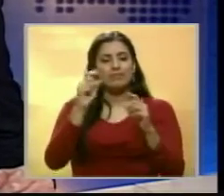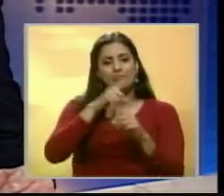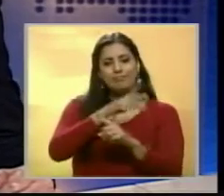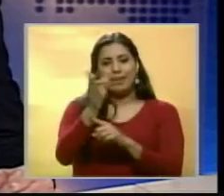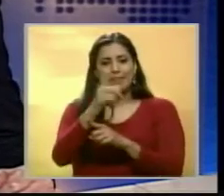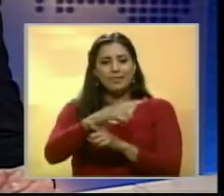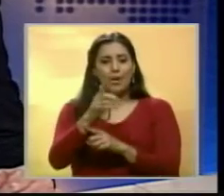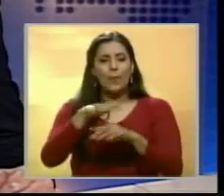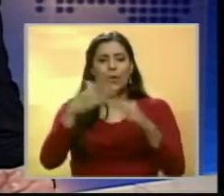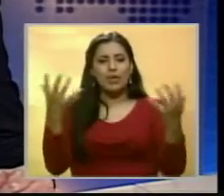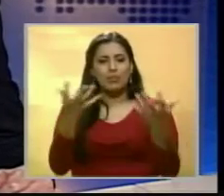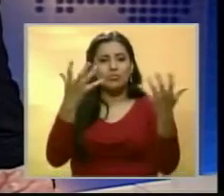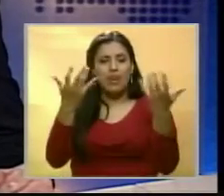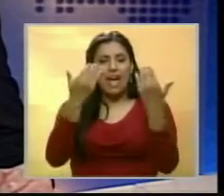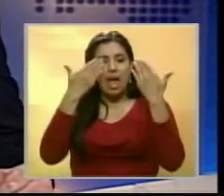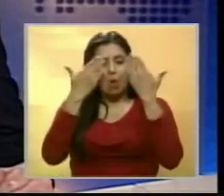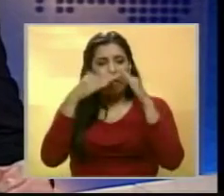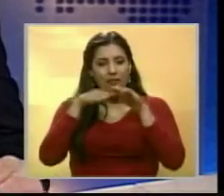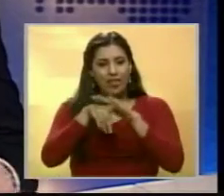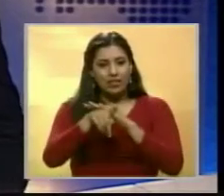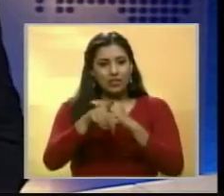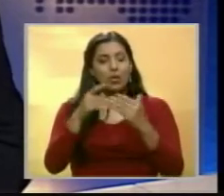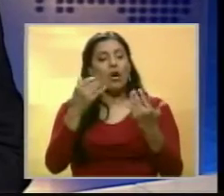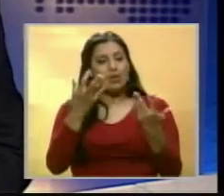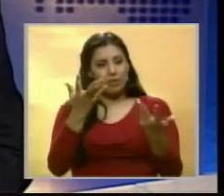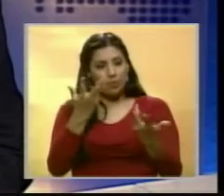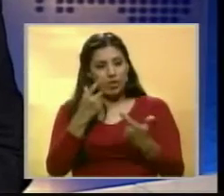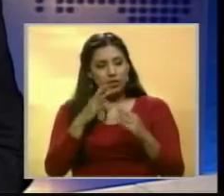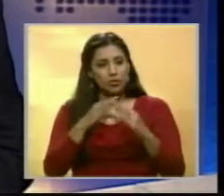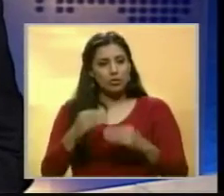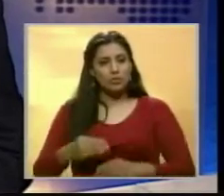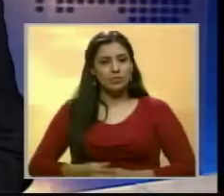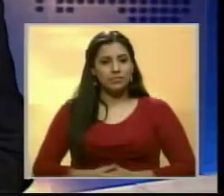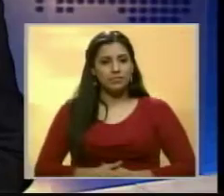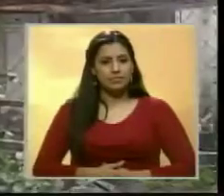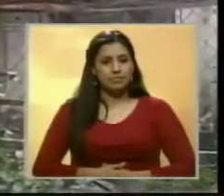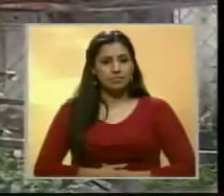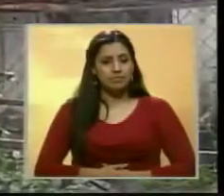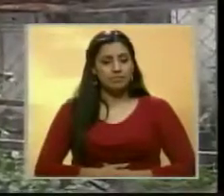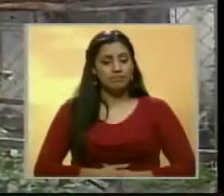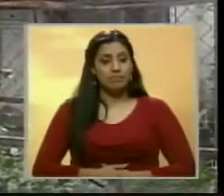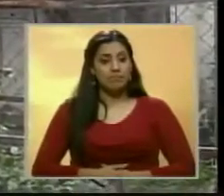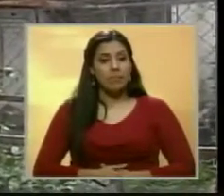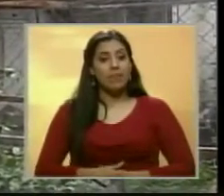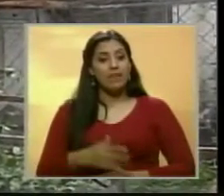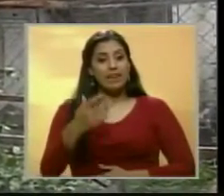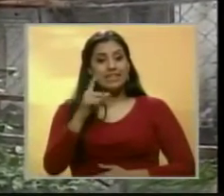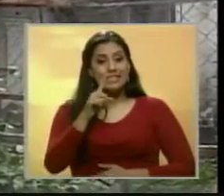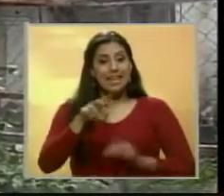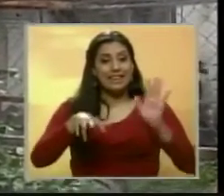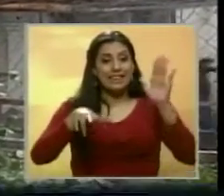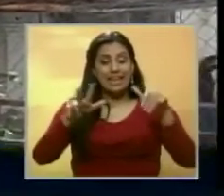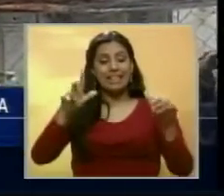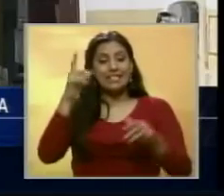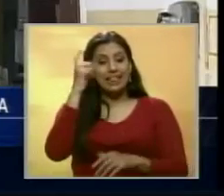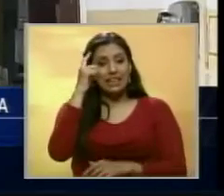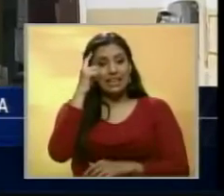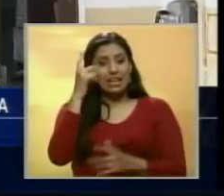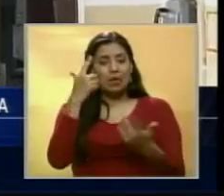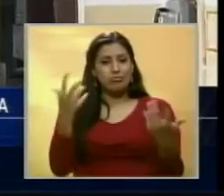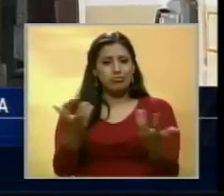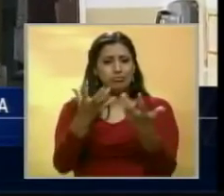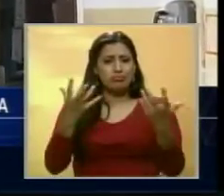intermitente tras un incendio en ese centro educativo. Mauri Aldana estuvo allí y nos cuenta más. Adelante, Mauri. 113 días han transcurrido desde